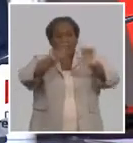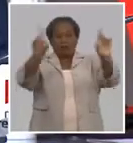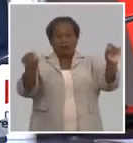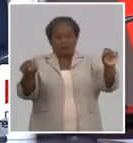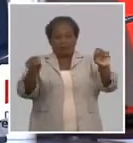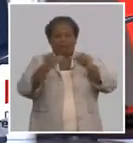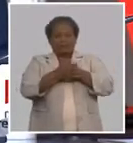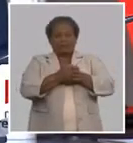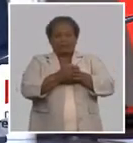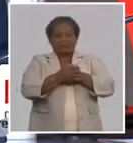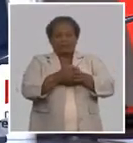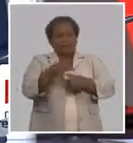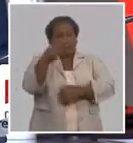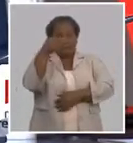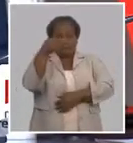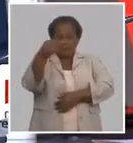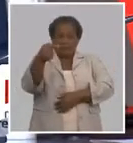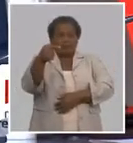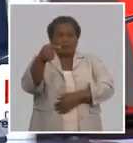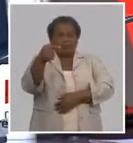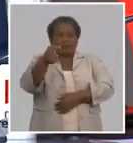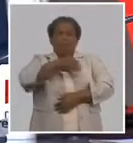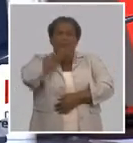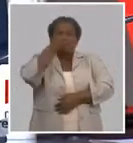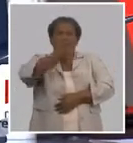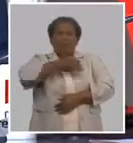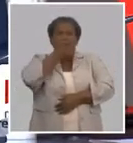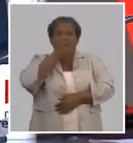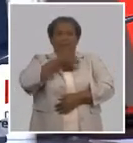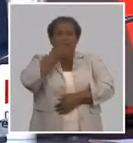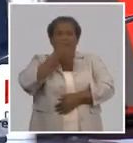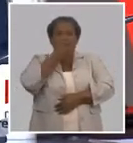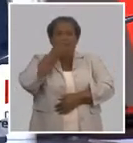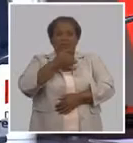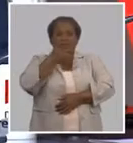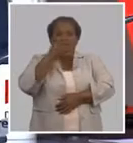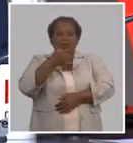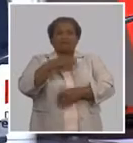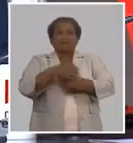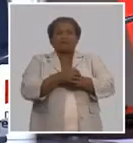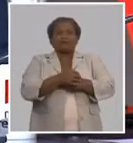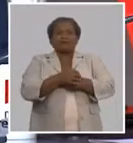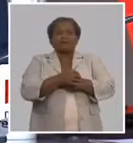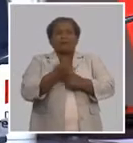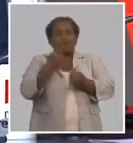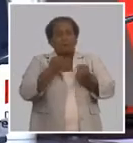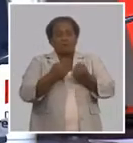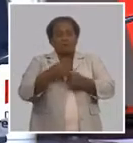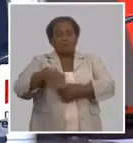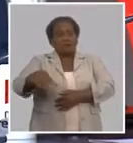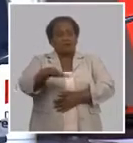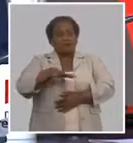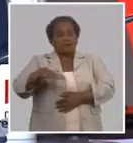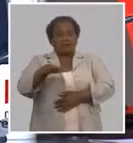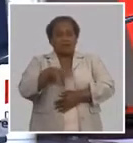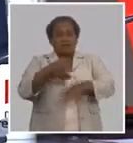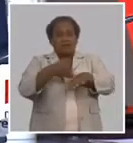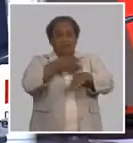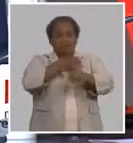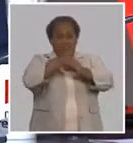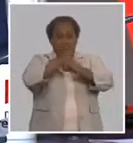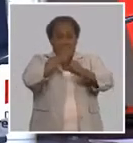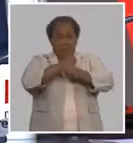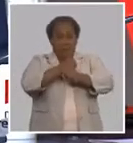debemos comenzar expresando como un contenido básico y previo al trabajo